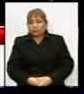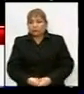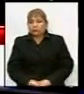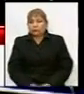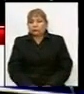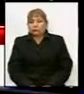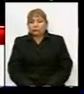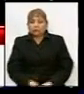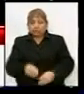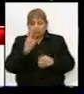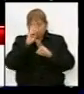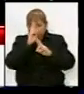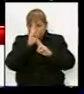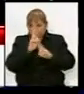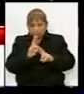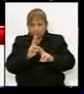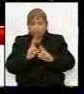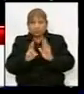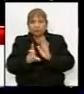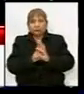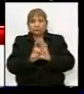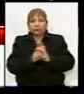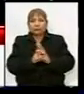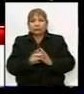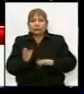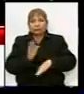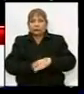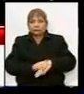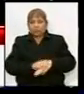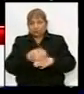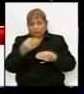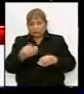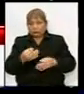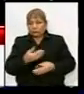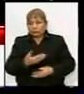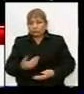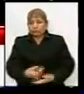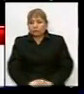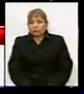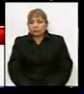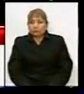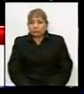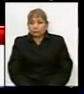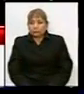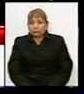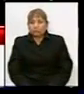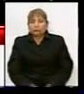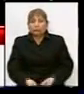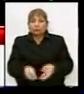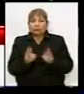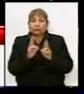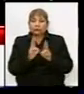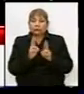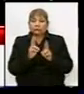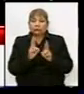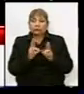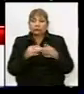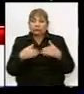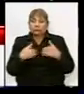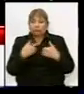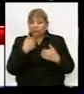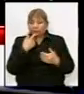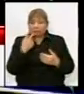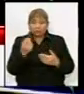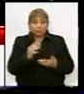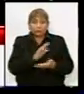trata de respetar también las leyes de que sobre todo sean cumplidas ojalá fuera así de que